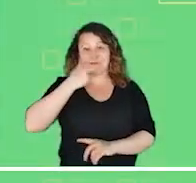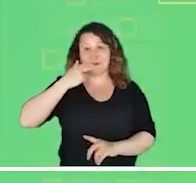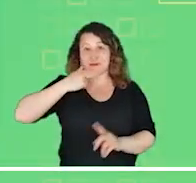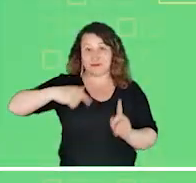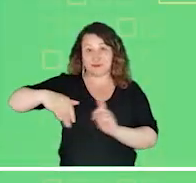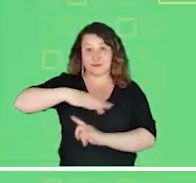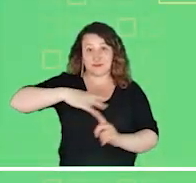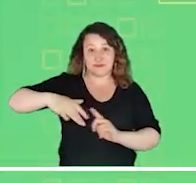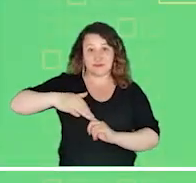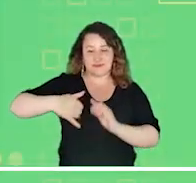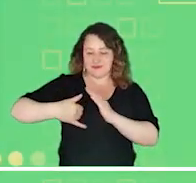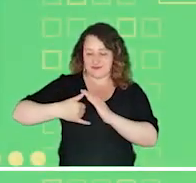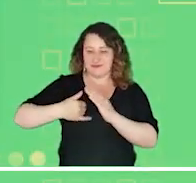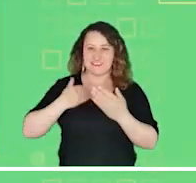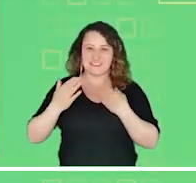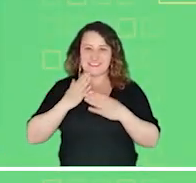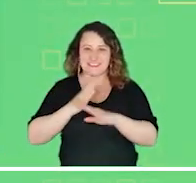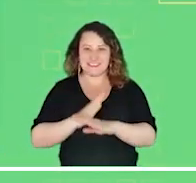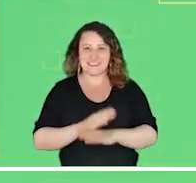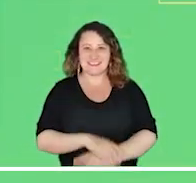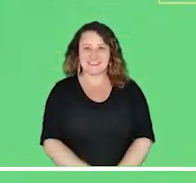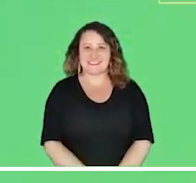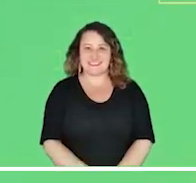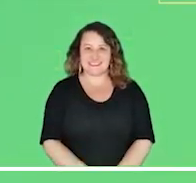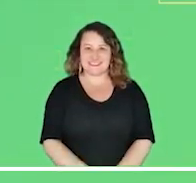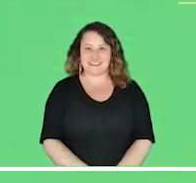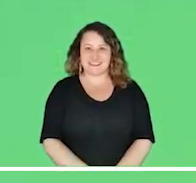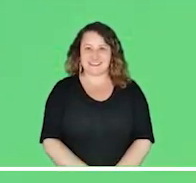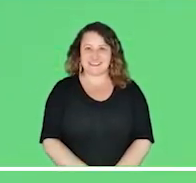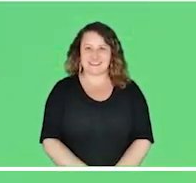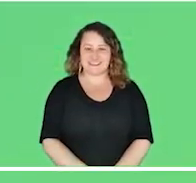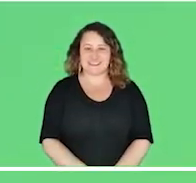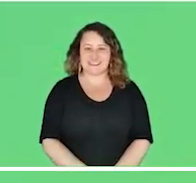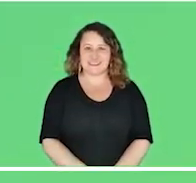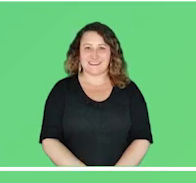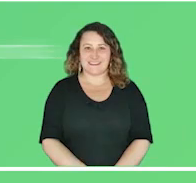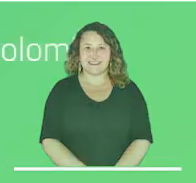Putumayo. Síguenos en nuestras redes sociales. Nuestro